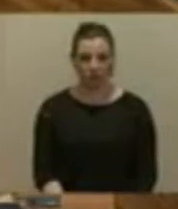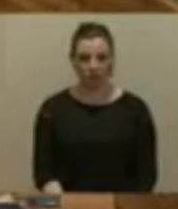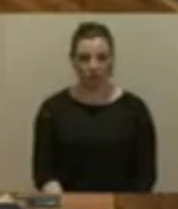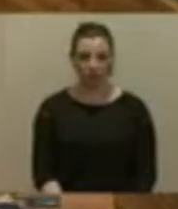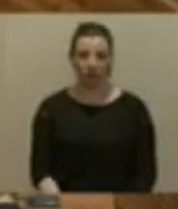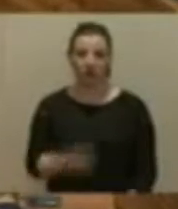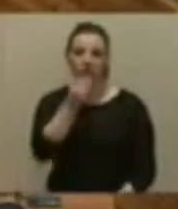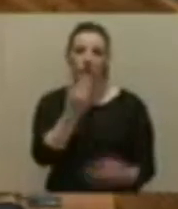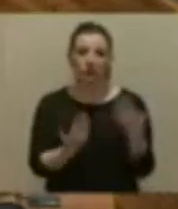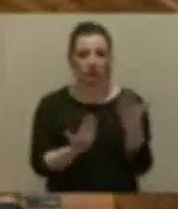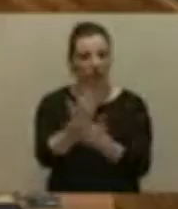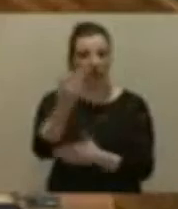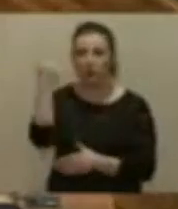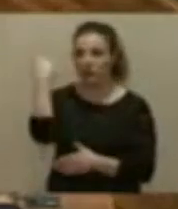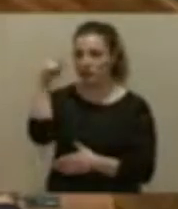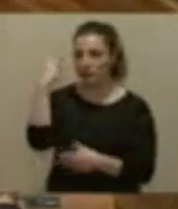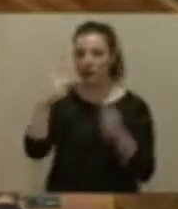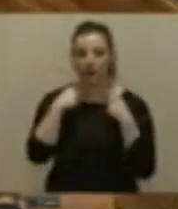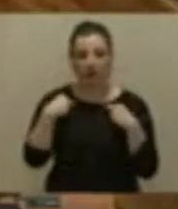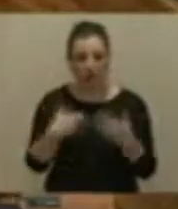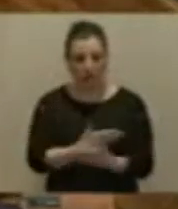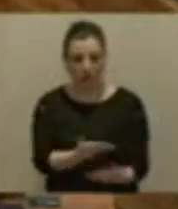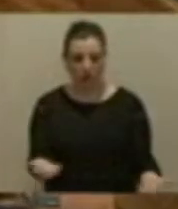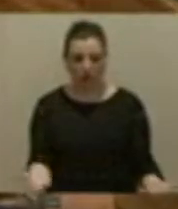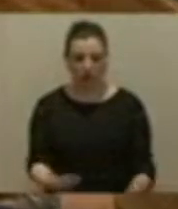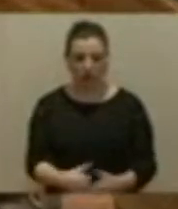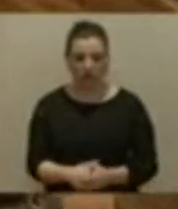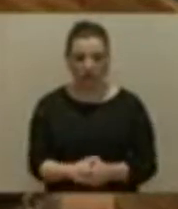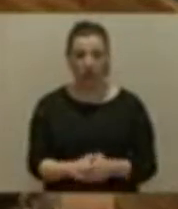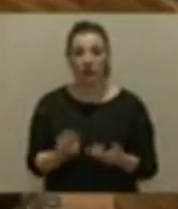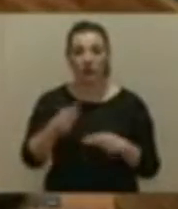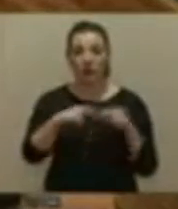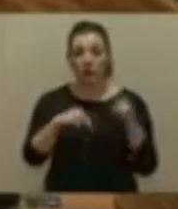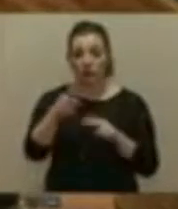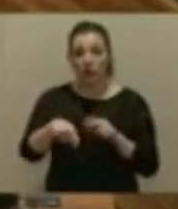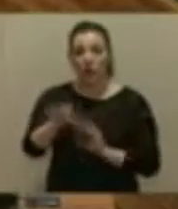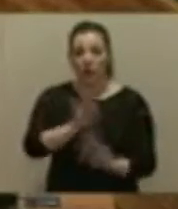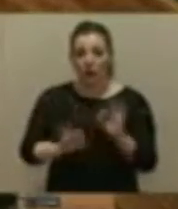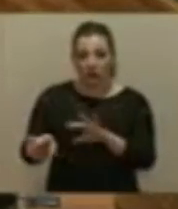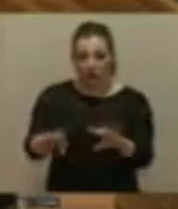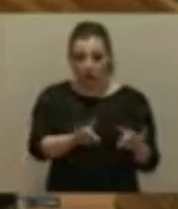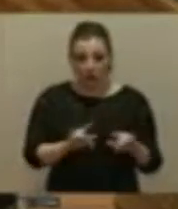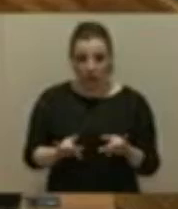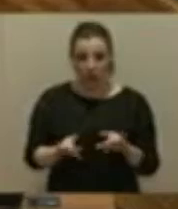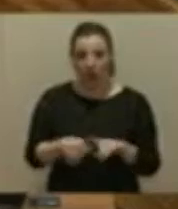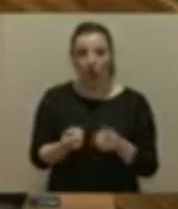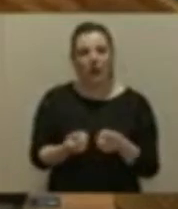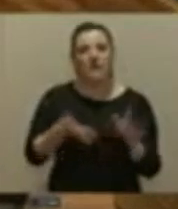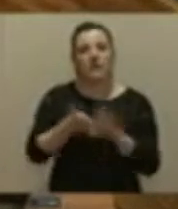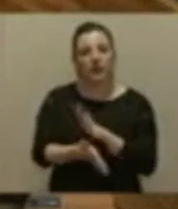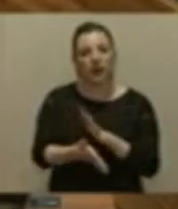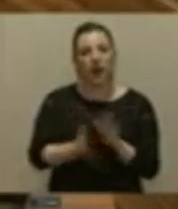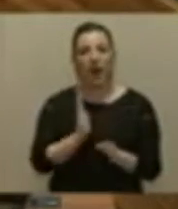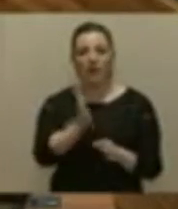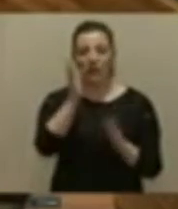Buenos días, presidente, señorías. El urbanismo y la ordenación del territorio afectan decisivamente a la calidad